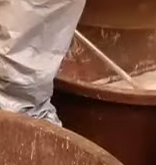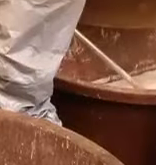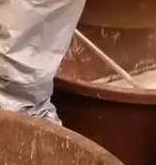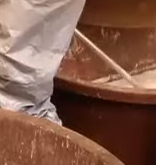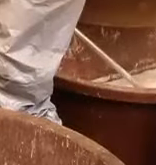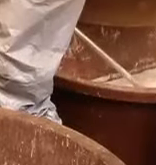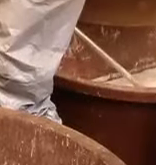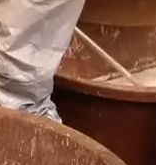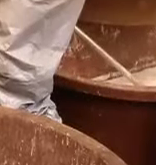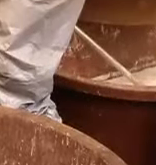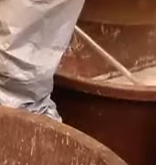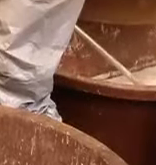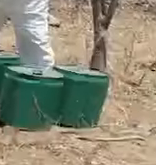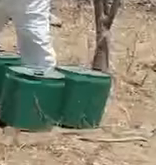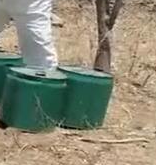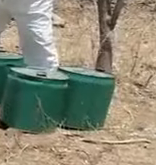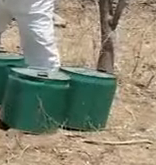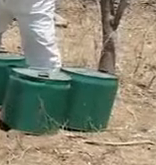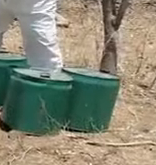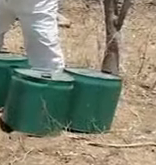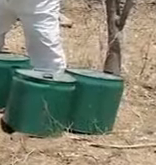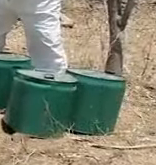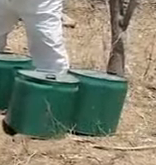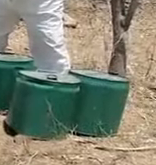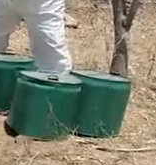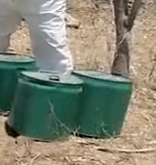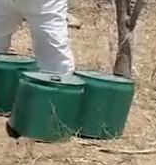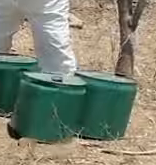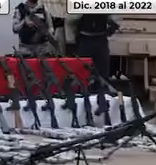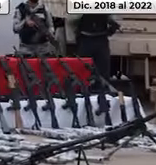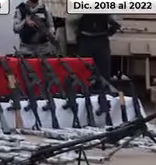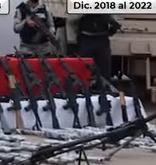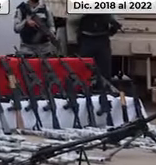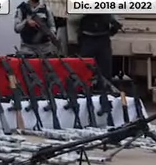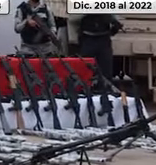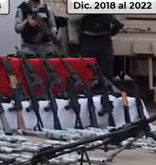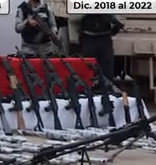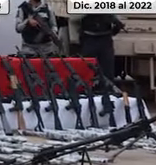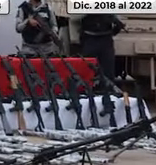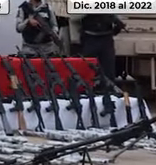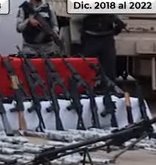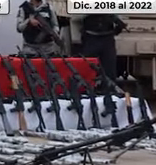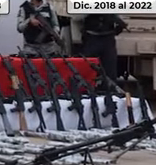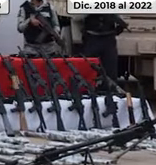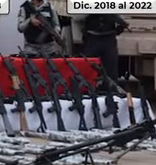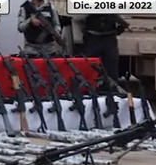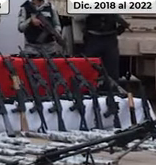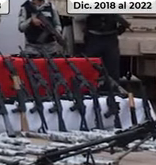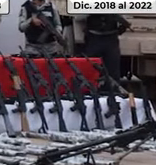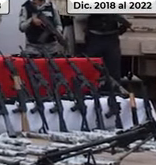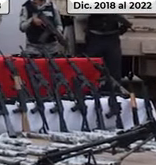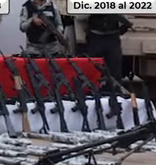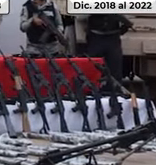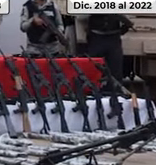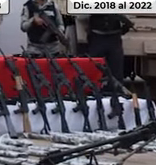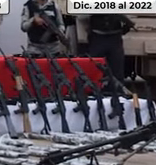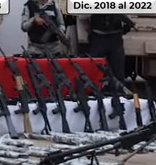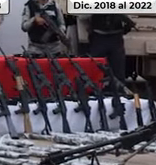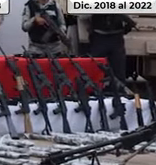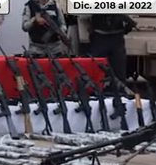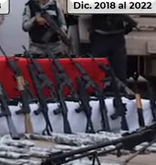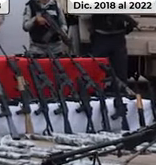kilogramos, lo que significa un incremento del 205%. Armas de fuego. En el año 2022 se